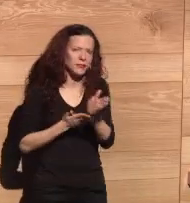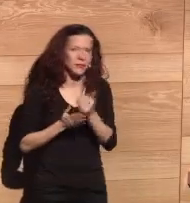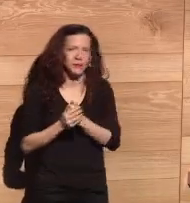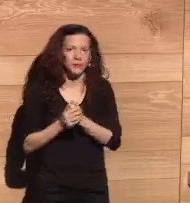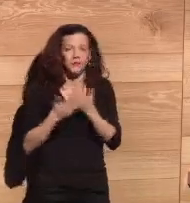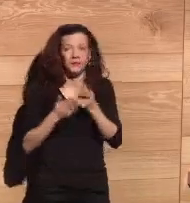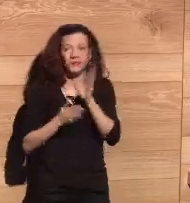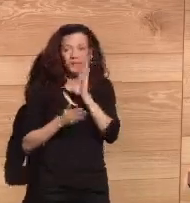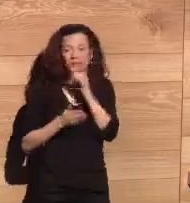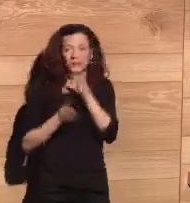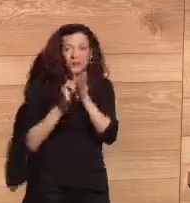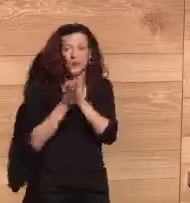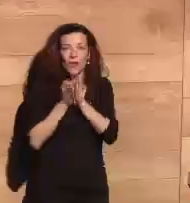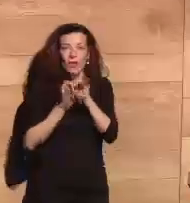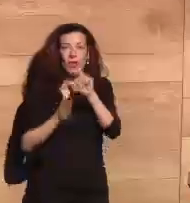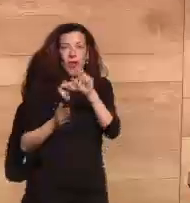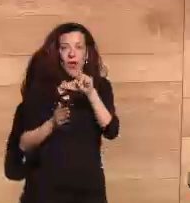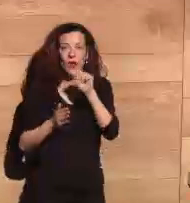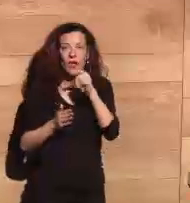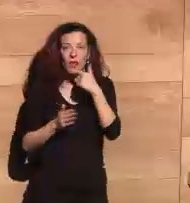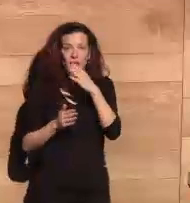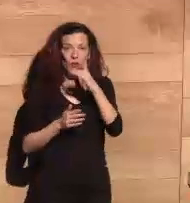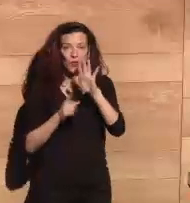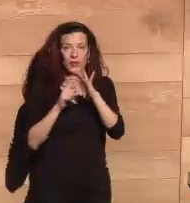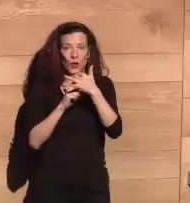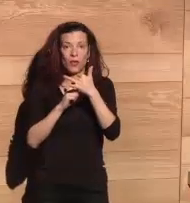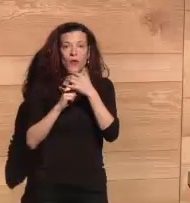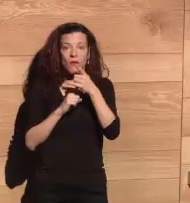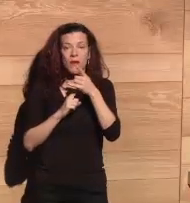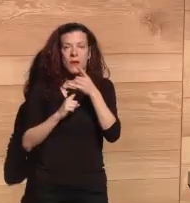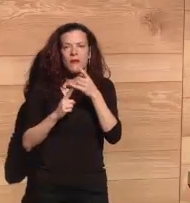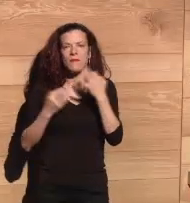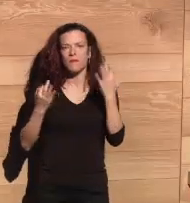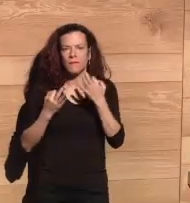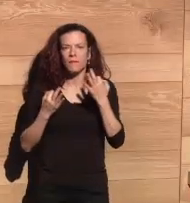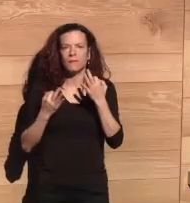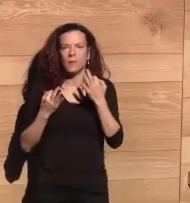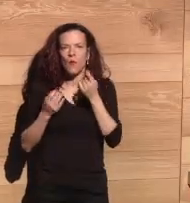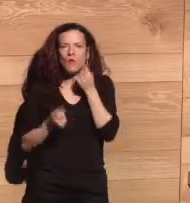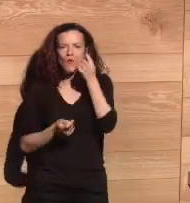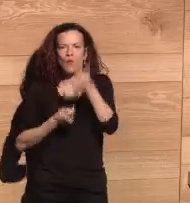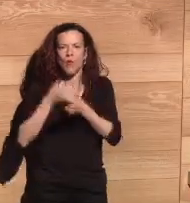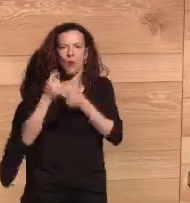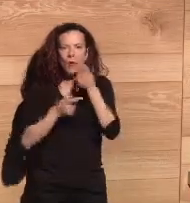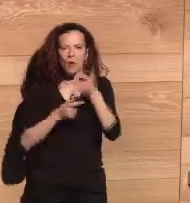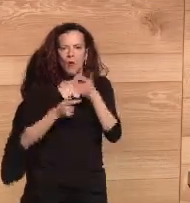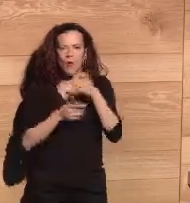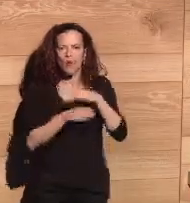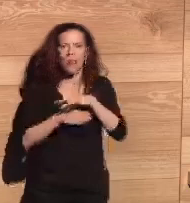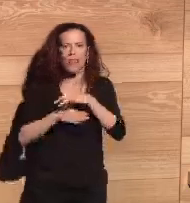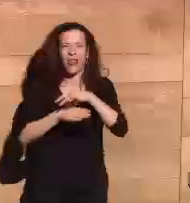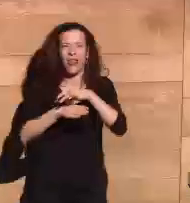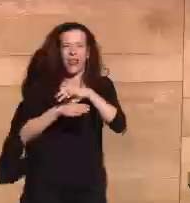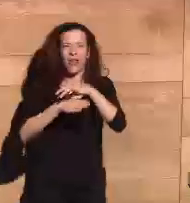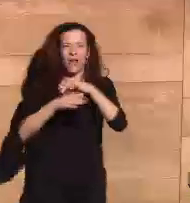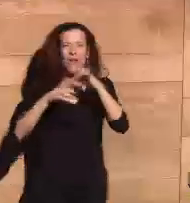decía Laura, ¿no? Es que como la situación también, como que va moldeando el camino que tomas en la fotografía.